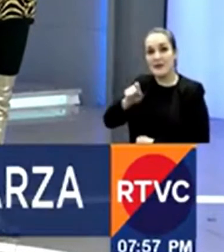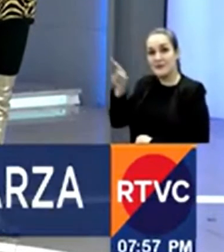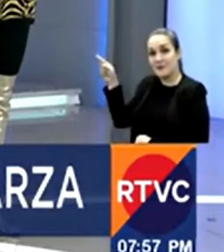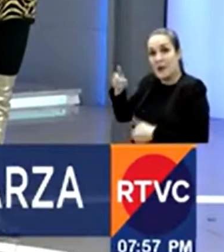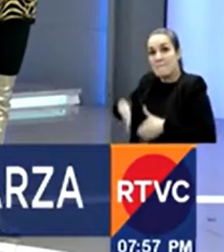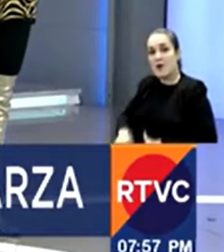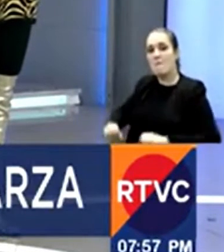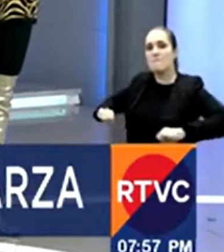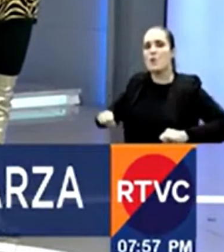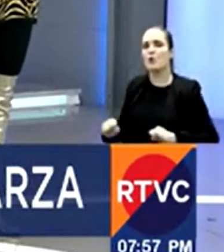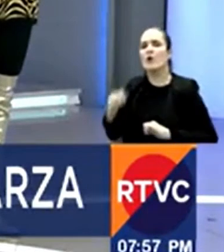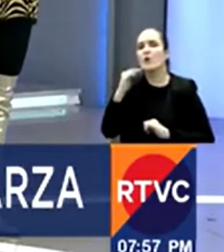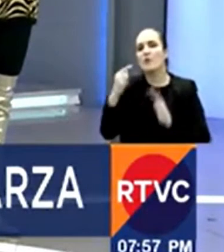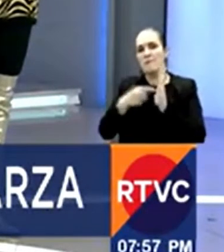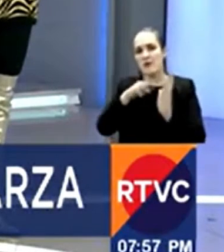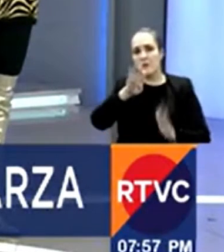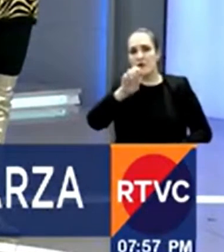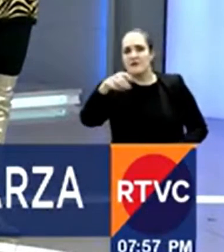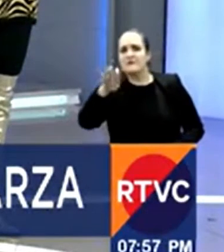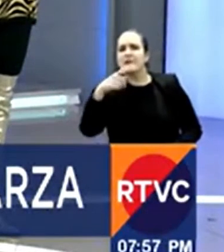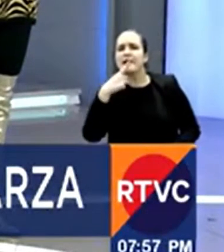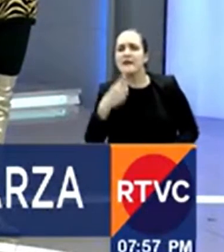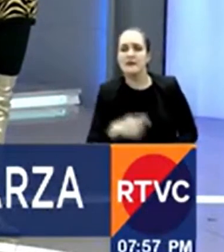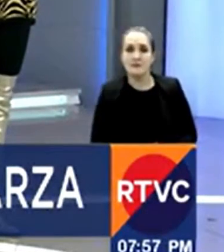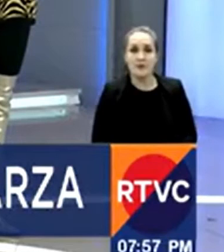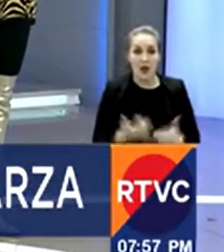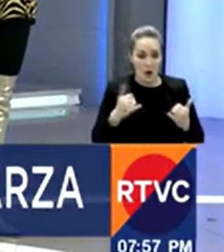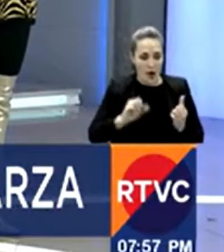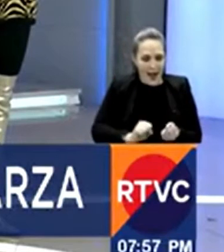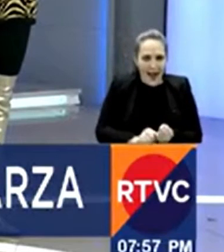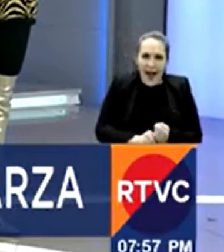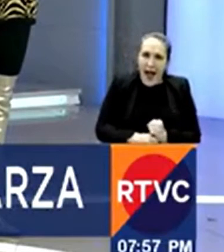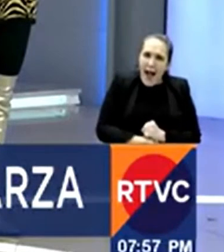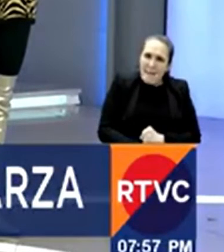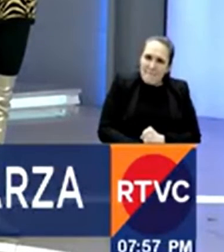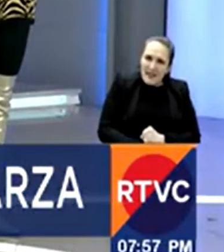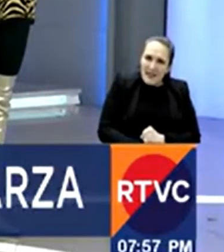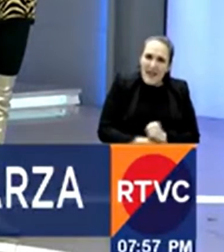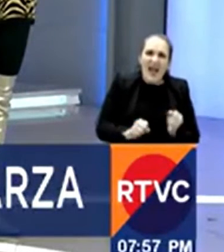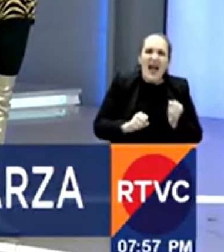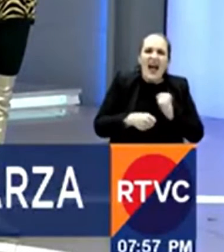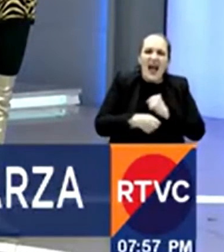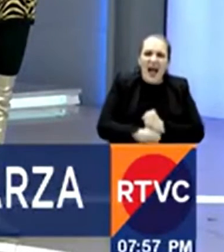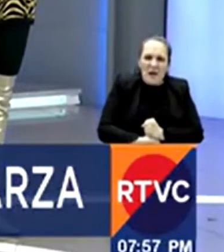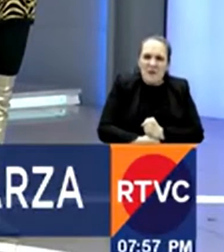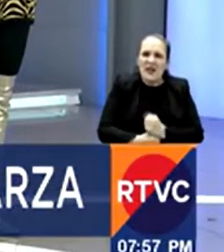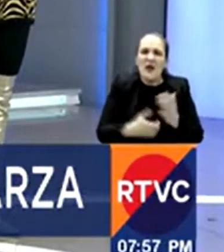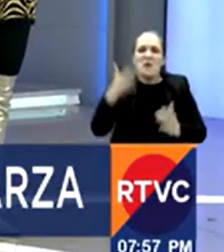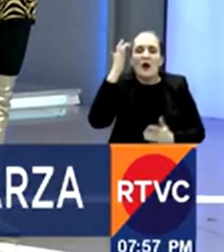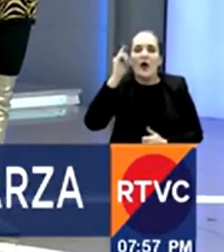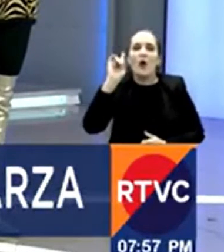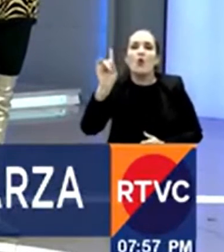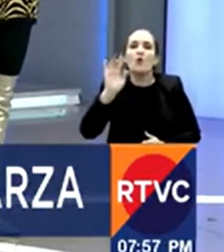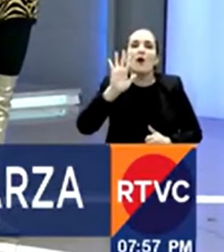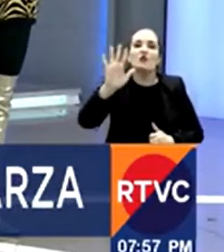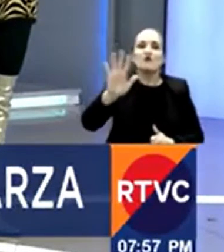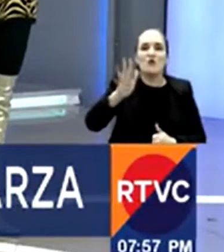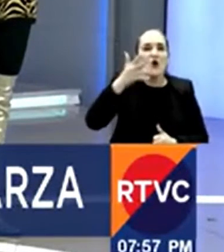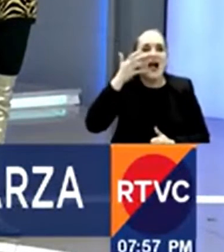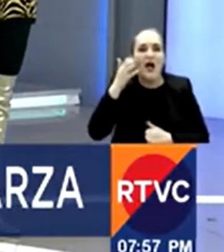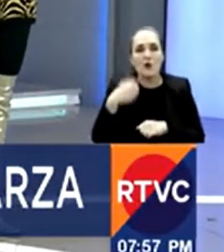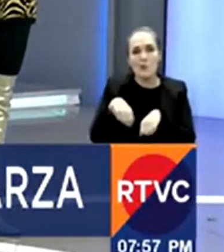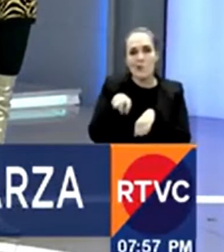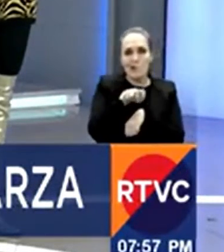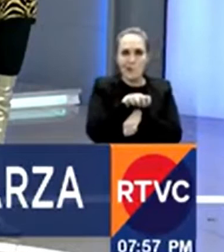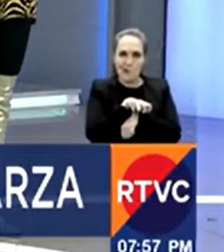en 1919, dice lo siguiente: el hambre nace en los gatos de cojín, en el rubí del prestamista, en la úlcera